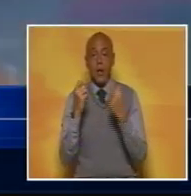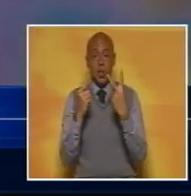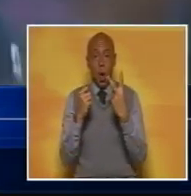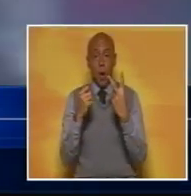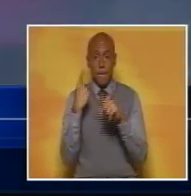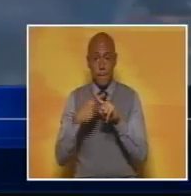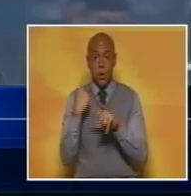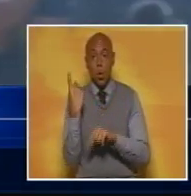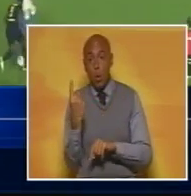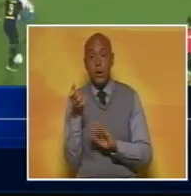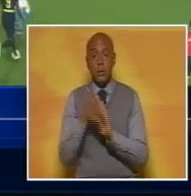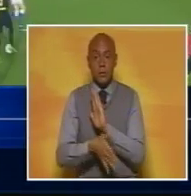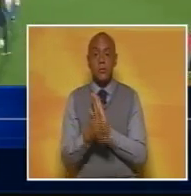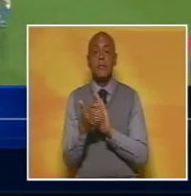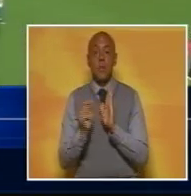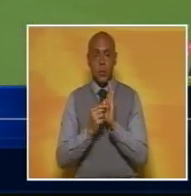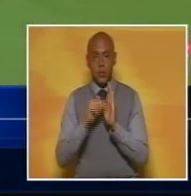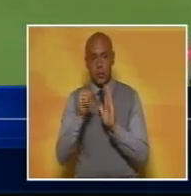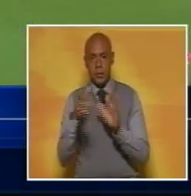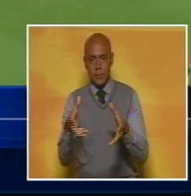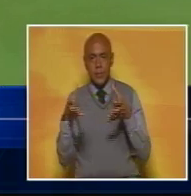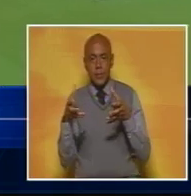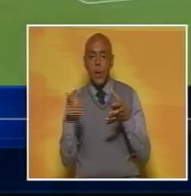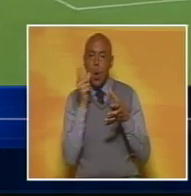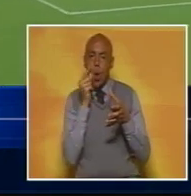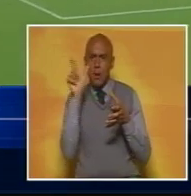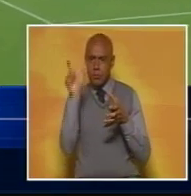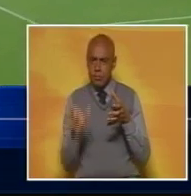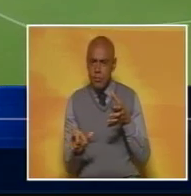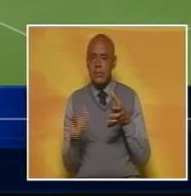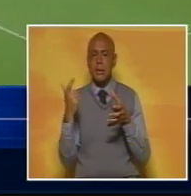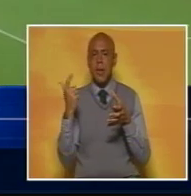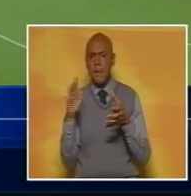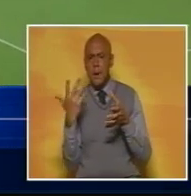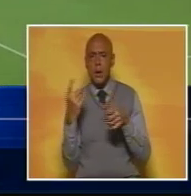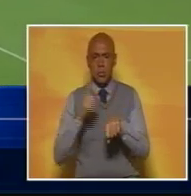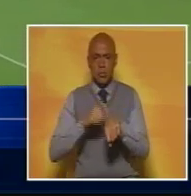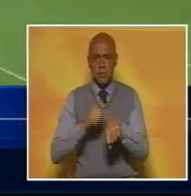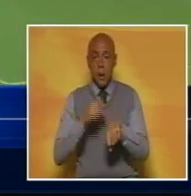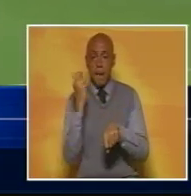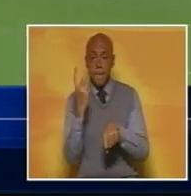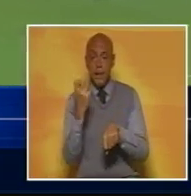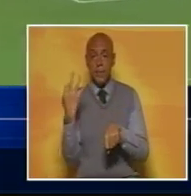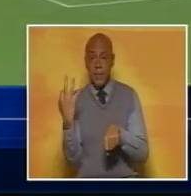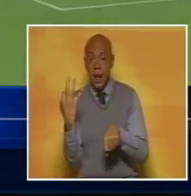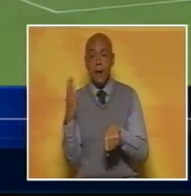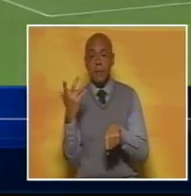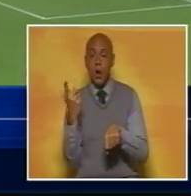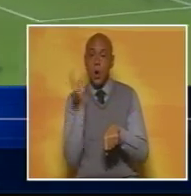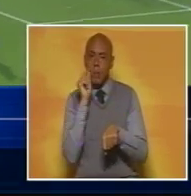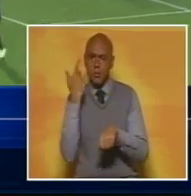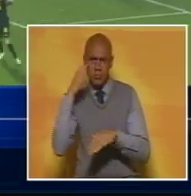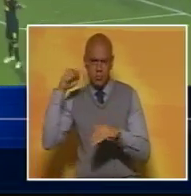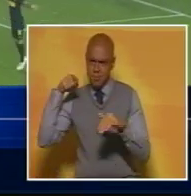2-1 con tantos de Lautaro Martínez y en el minuto 23 Romelu Lukaku en el 63,